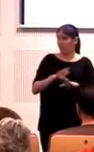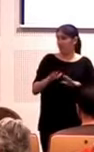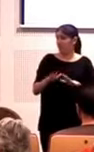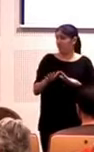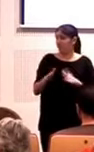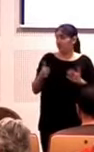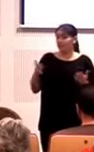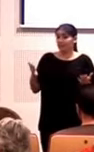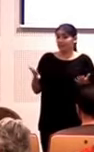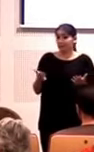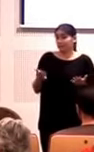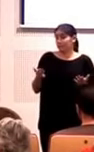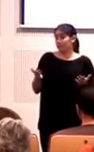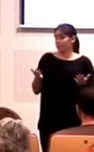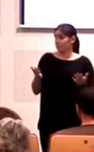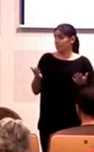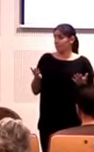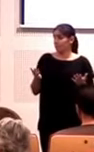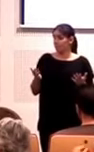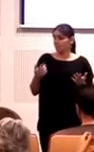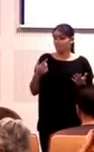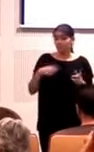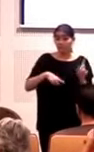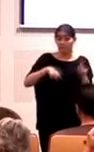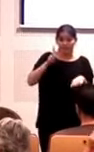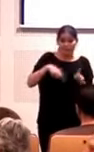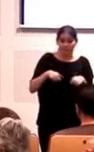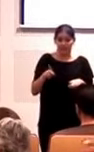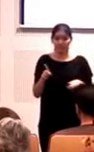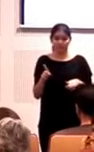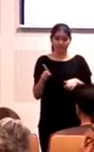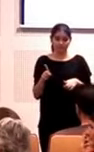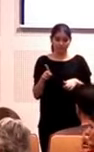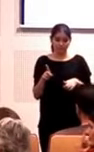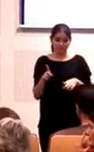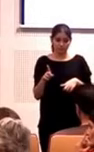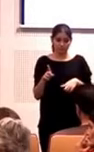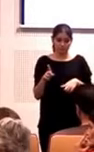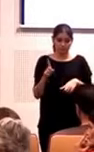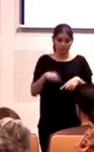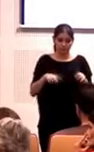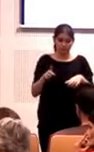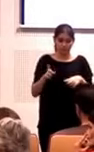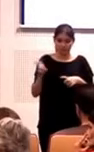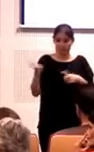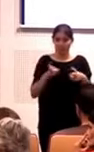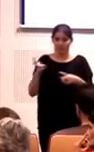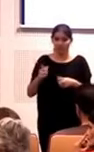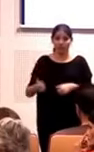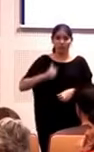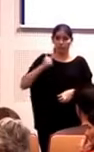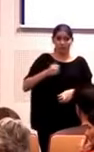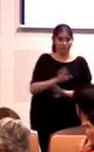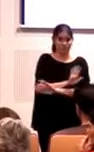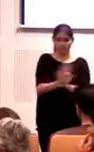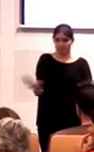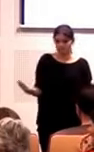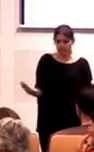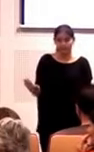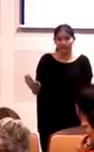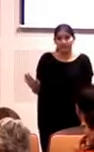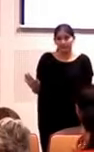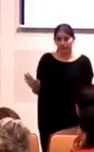Y bueno, pues a veces lo que viene, vienen solamente a aprovecharse y nada más. Entonces,